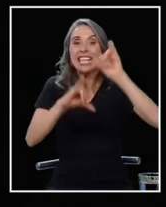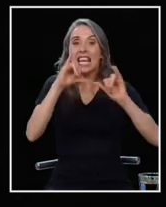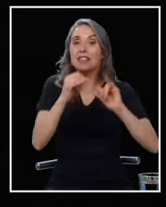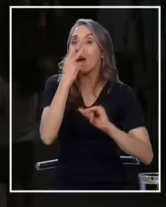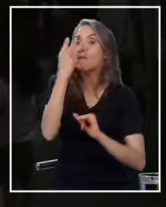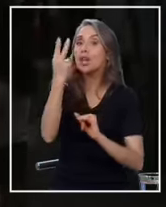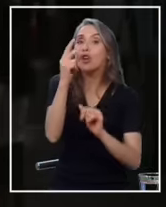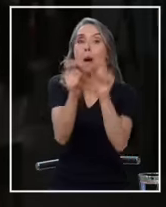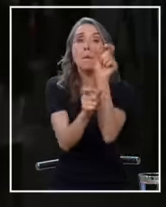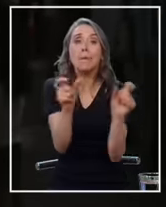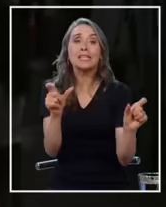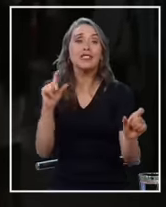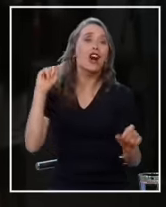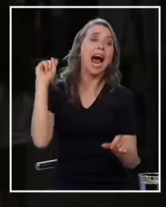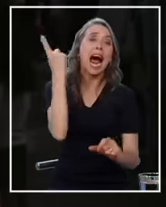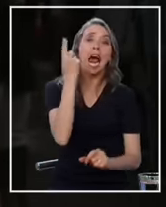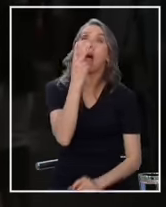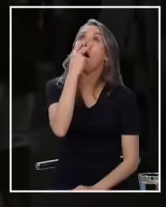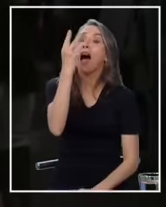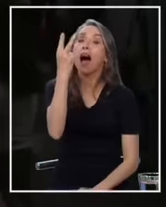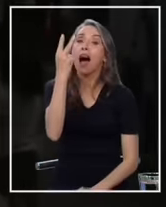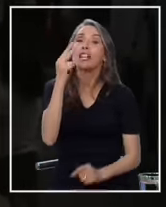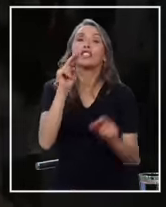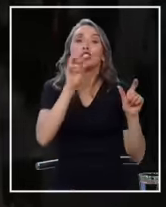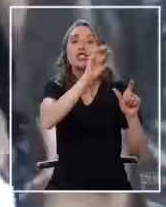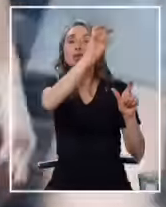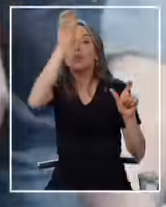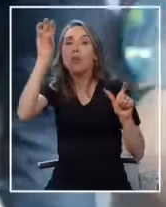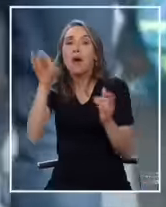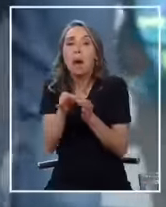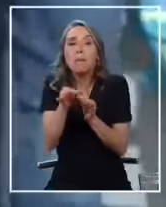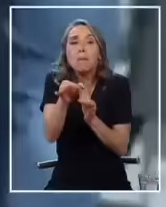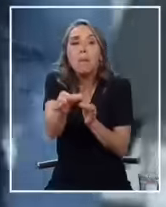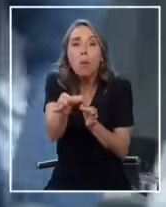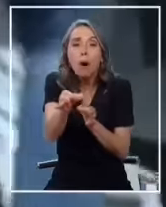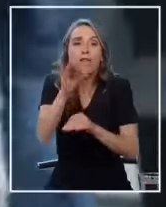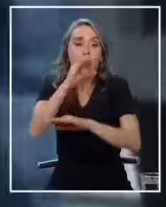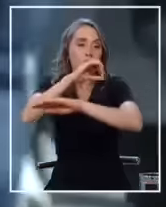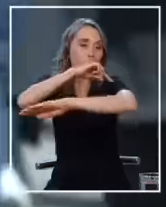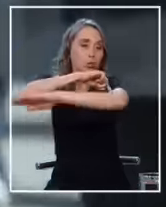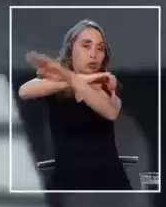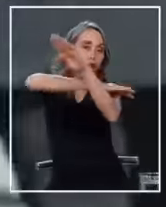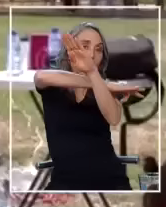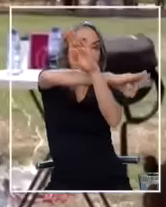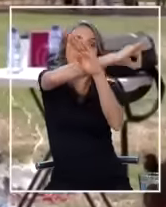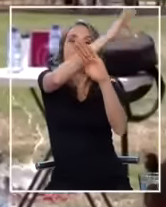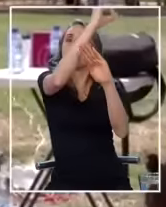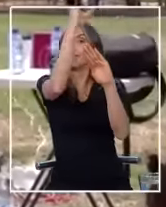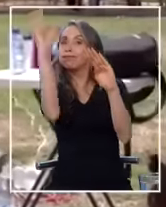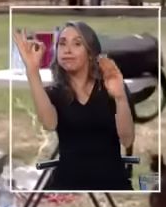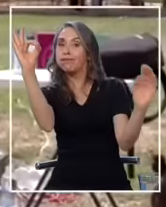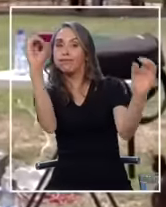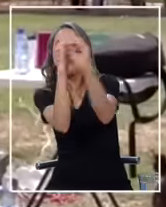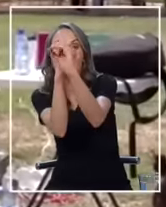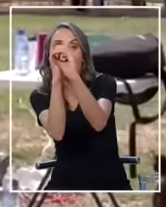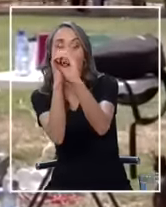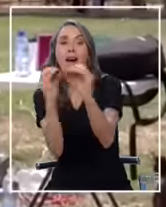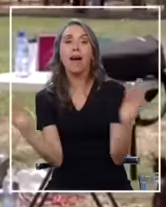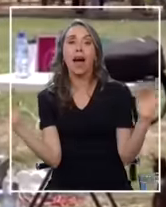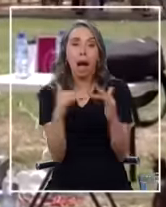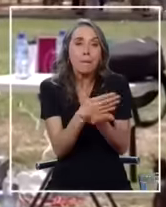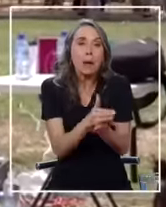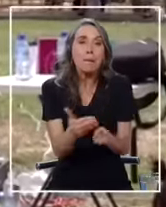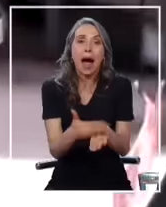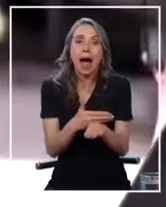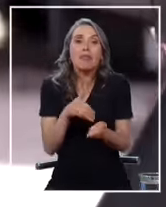también en el público en general. Ciudades y localidades situadas en la trayectoria del eclipse se organizaron para recibir a